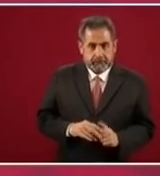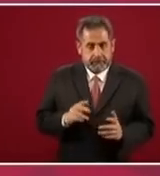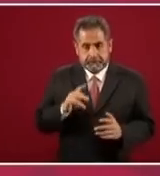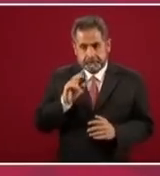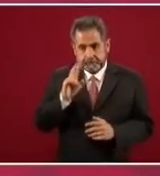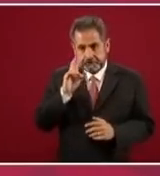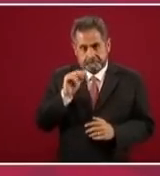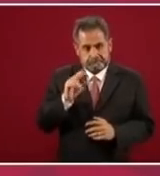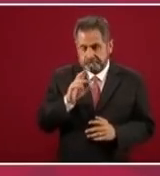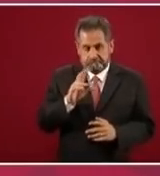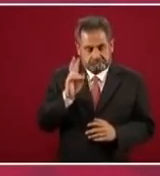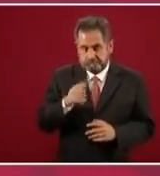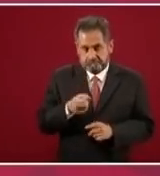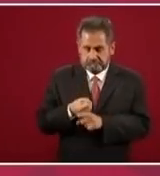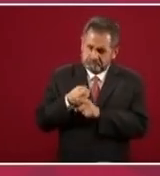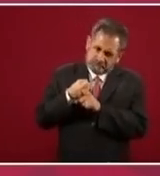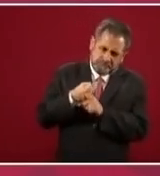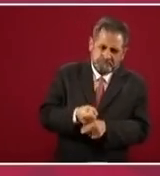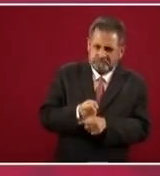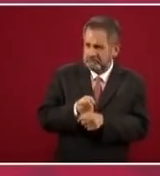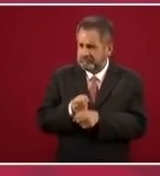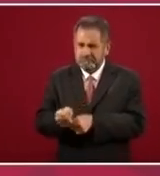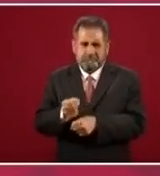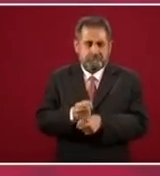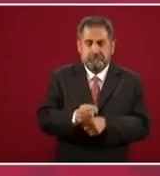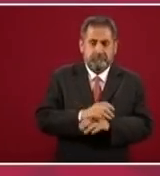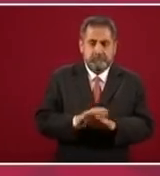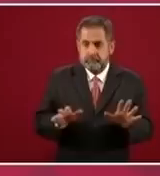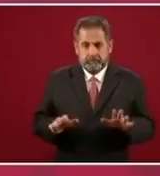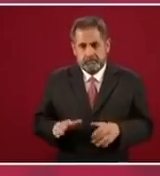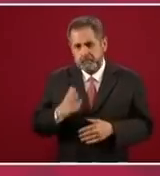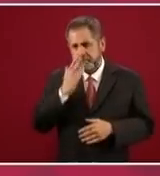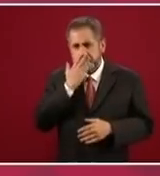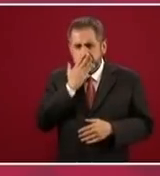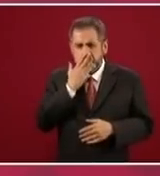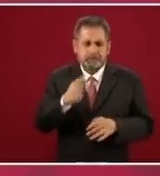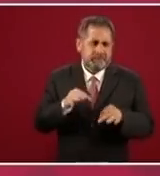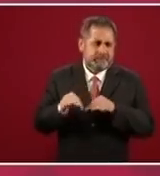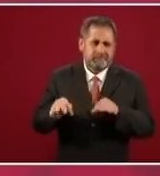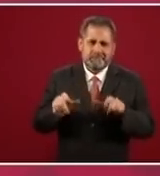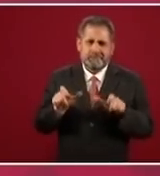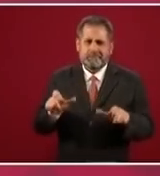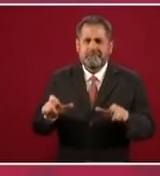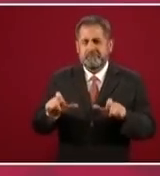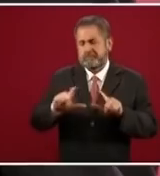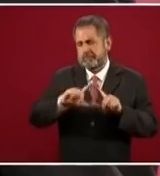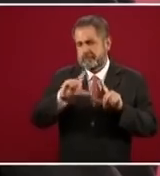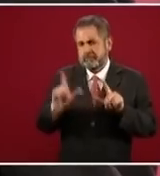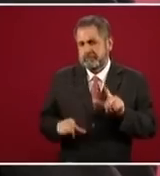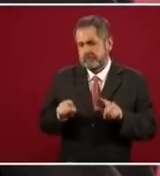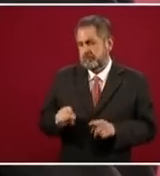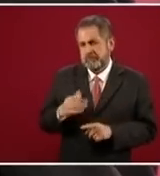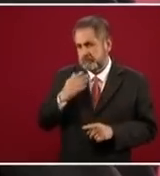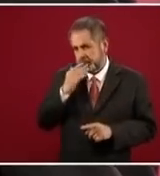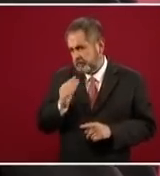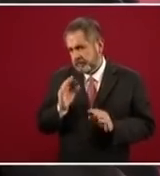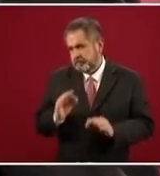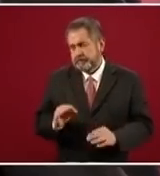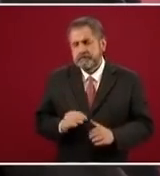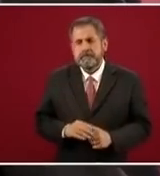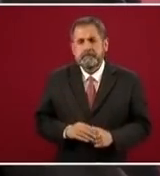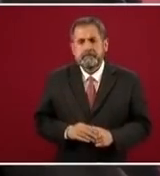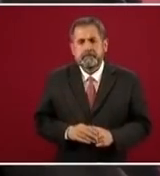no se ha utilizado la fuerza, han hecho muy buen trabajo los de la Guardia Nacional.